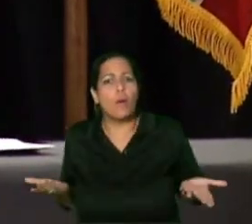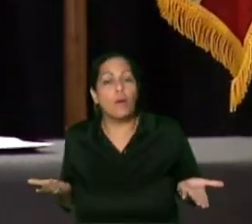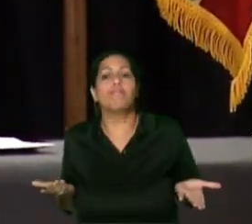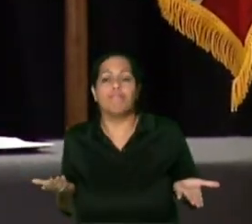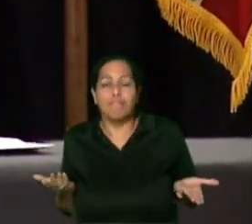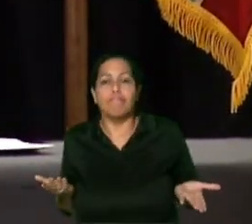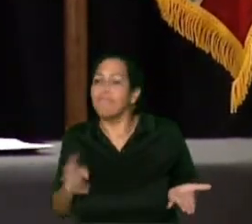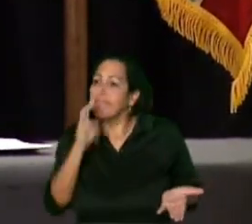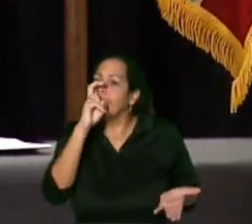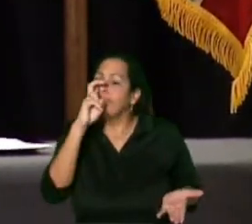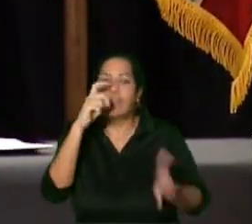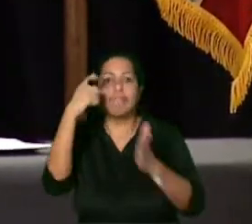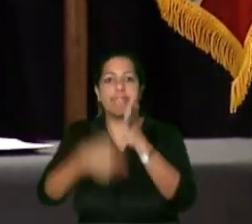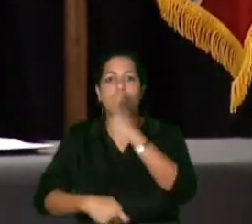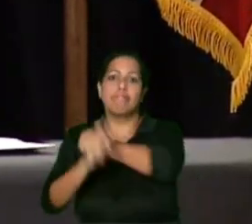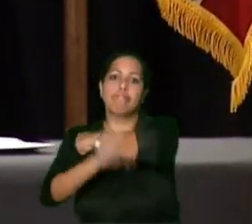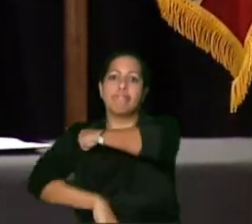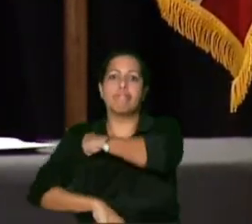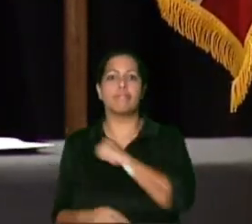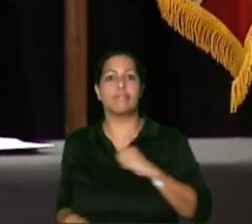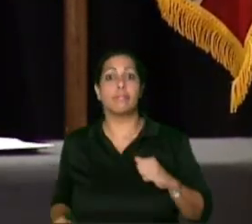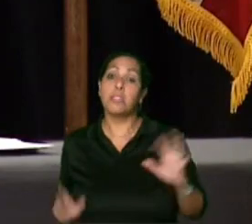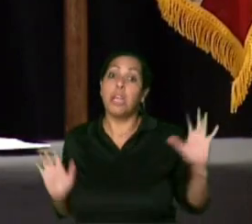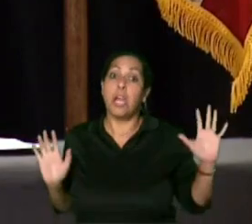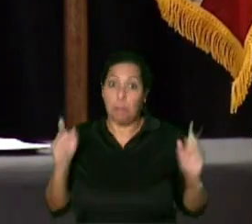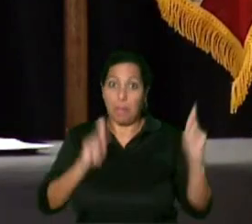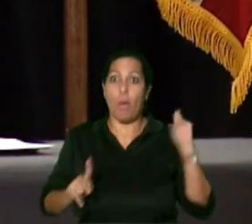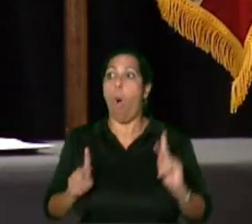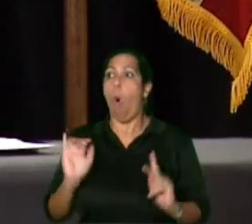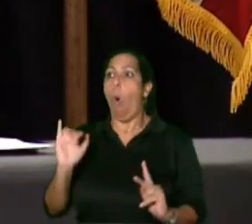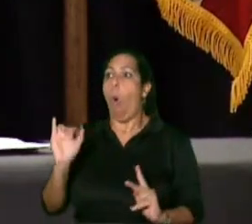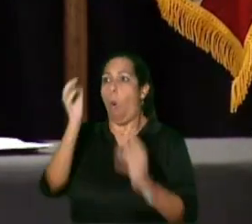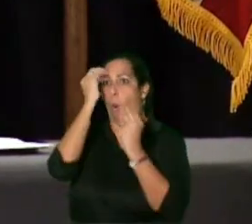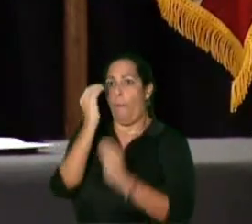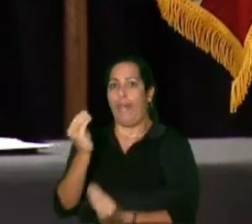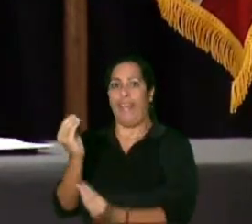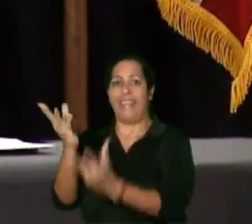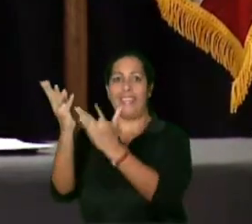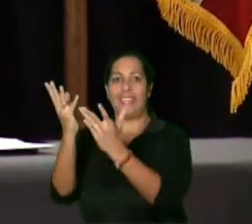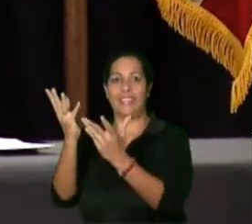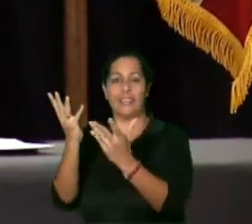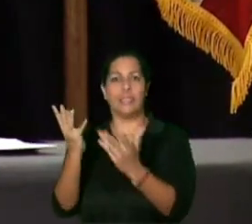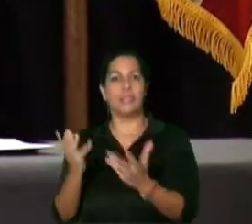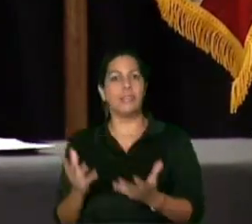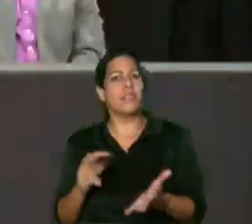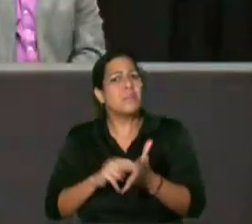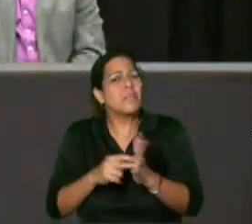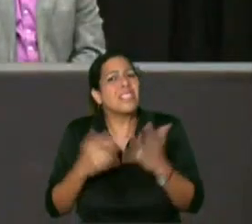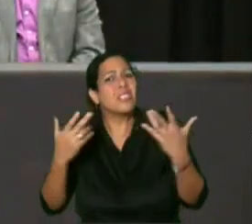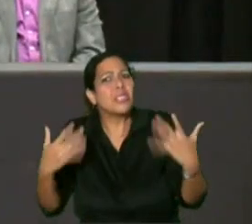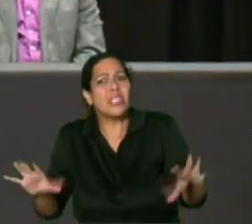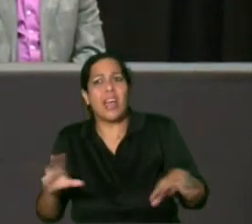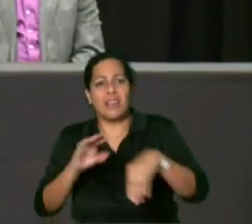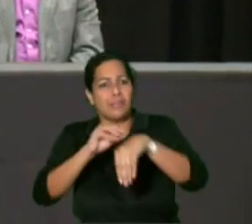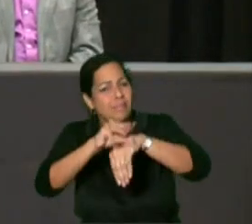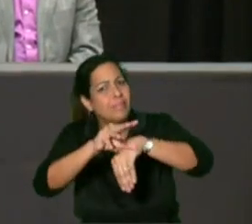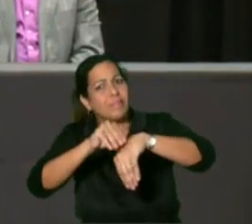base de las medidas rigurosas de implementación y de fiscalización por parte de la Policía de Puerto Rico. Ya se ha dado toda la